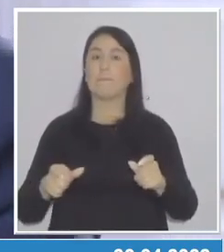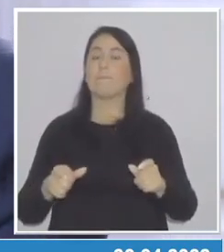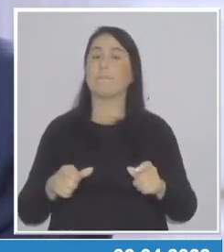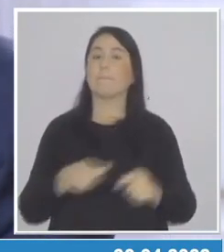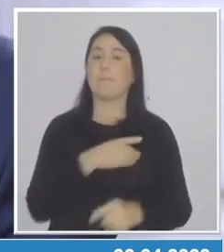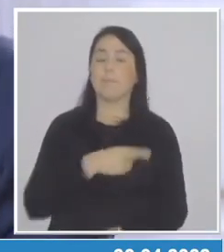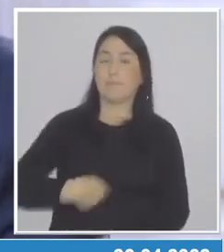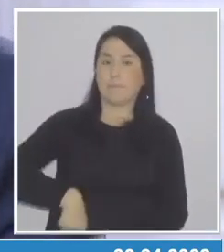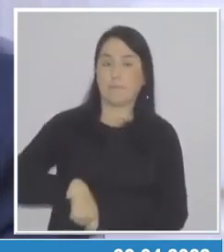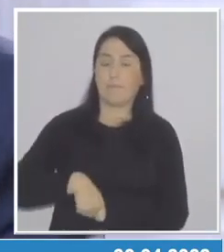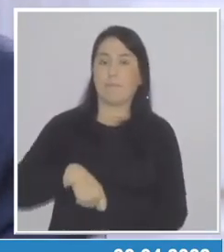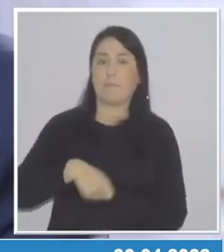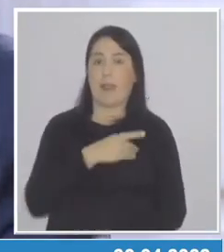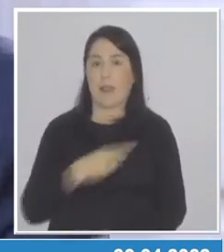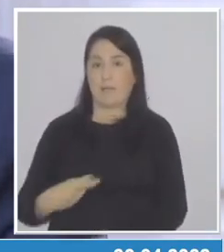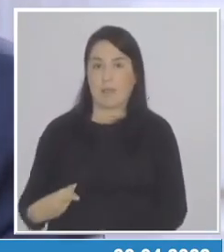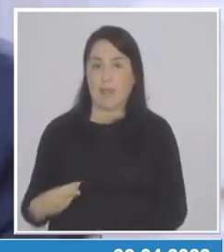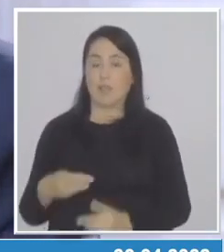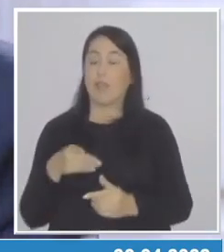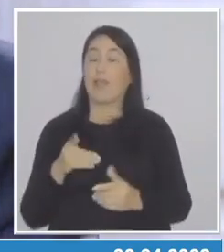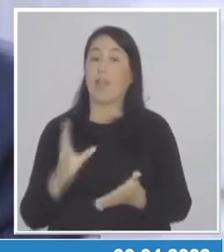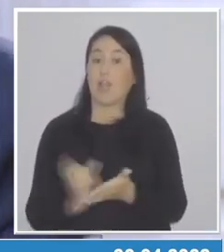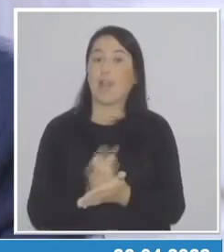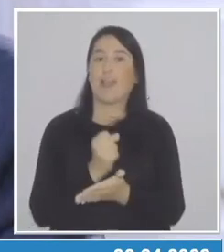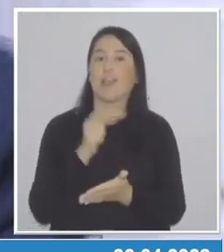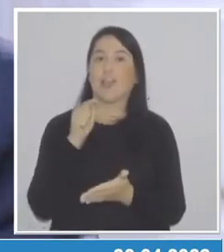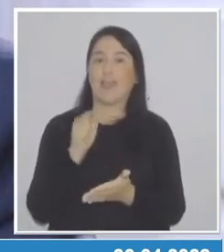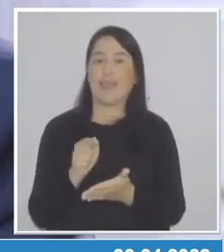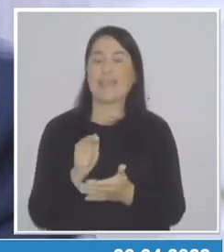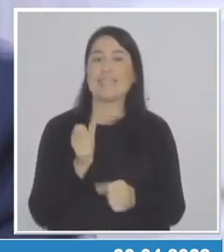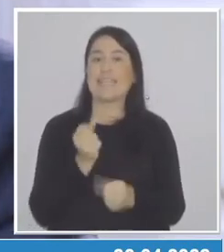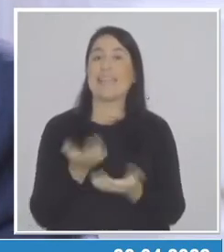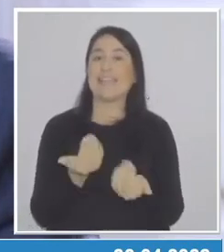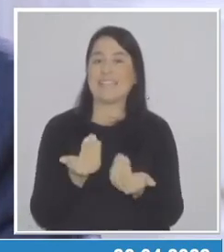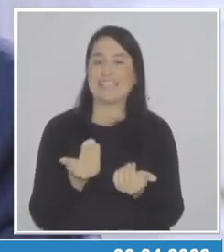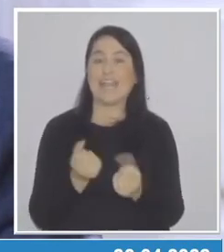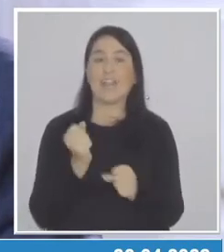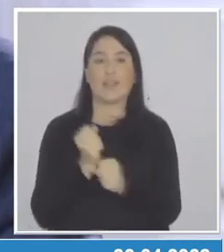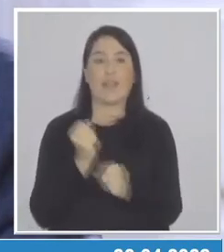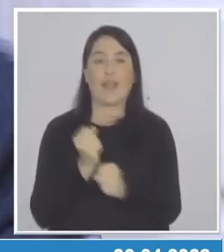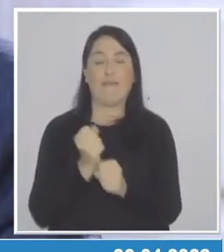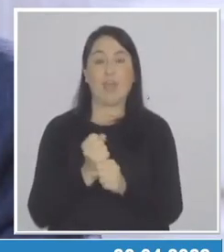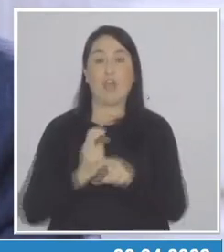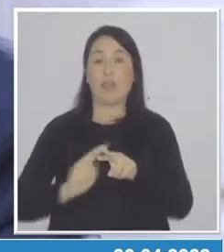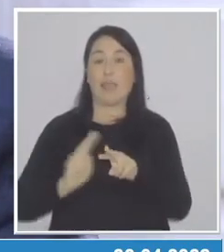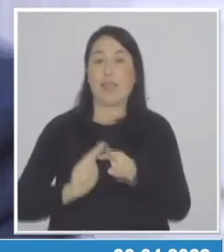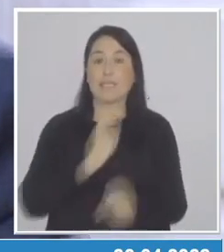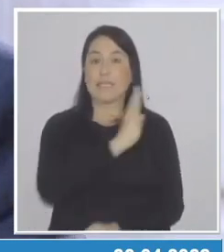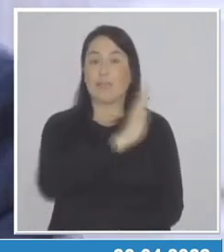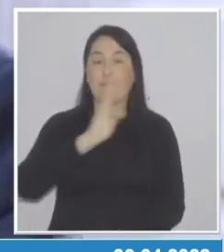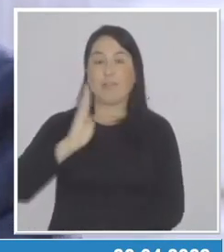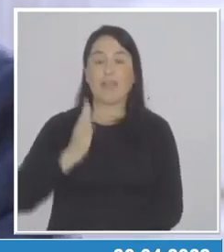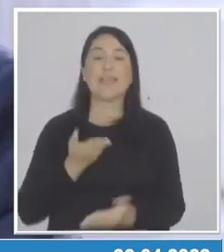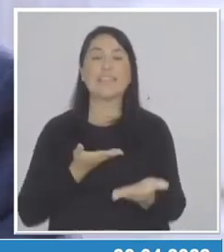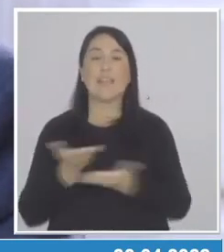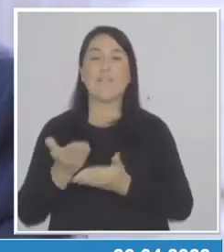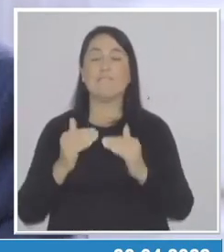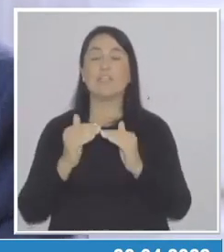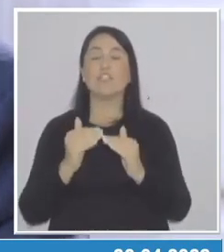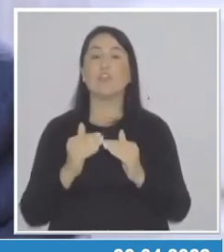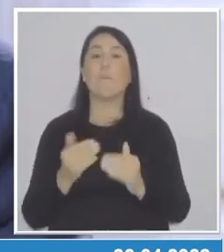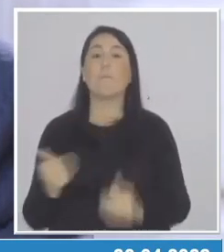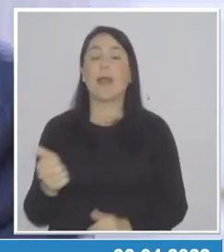alterando esa necesaria sintonía en el desarrollo de las tareas de la biblioteca como servicio común de un poder del Estado, el